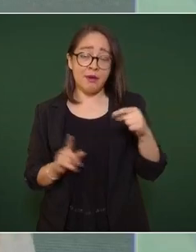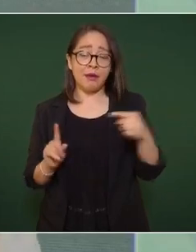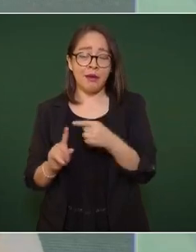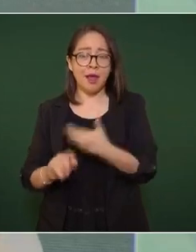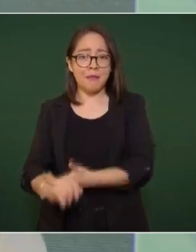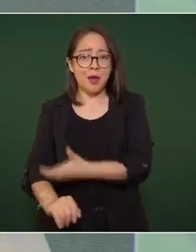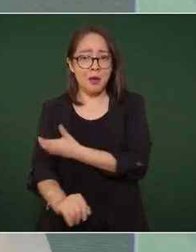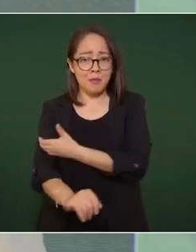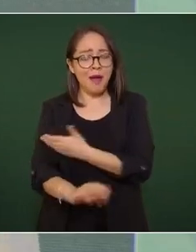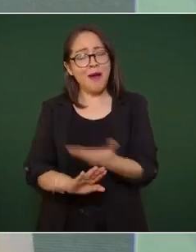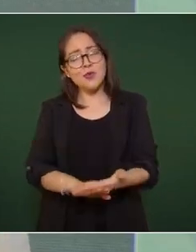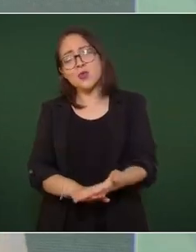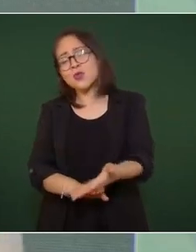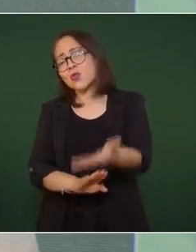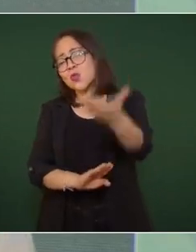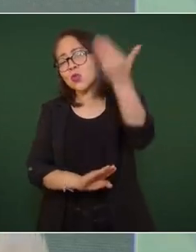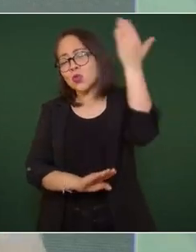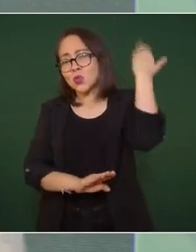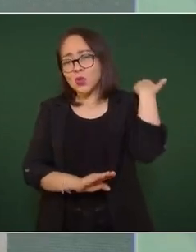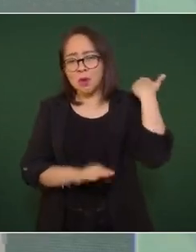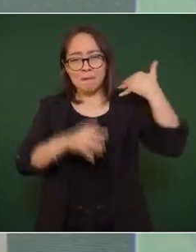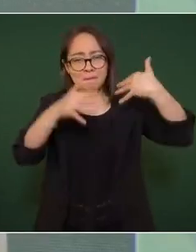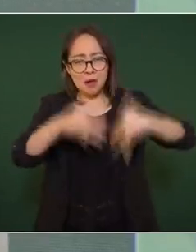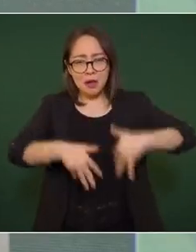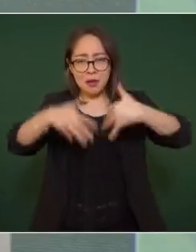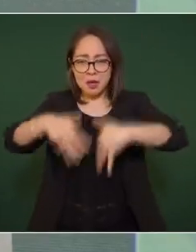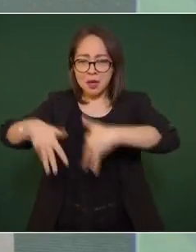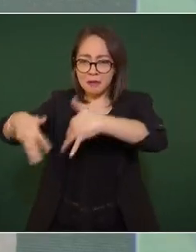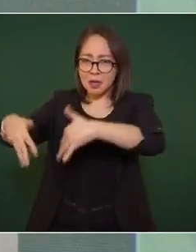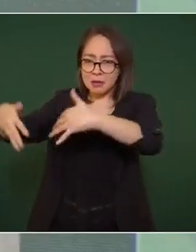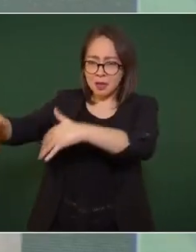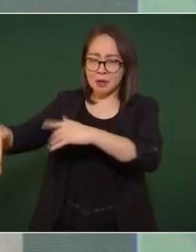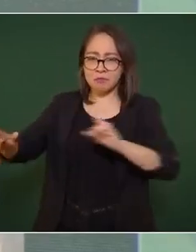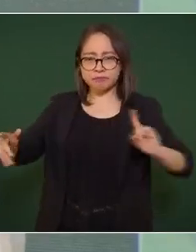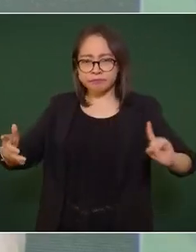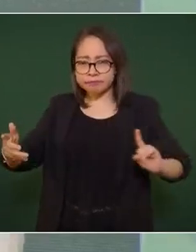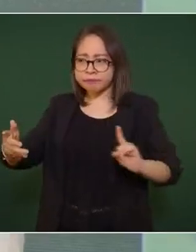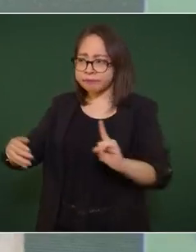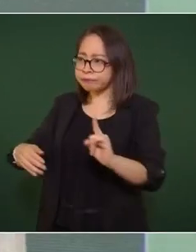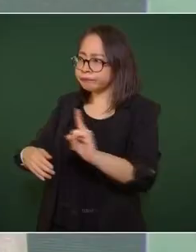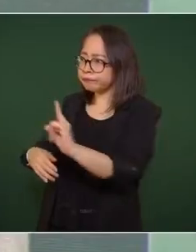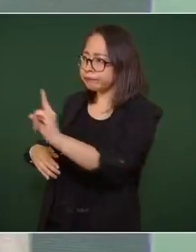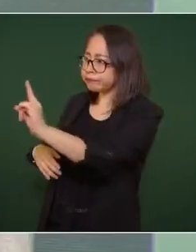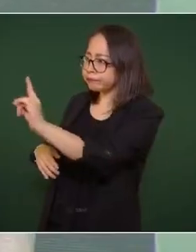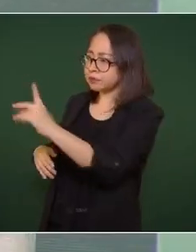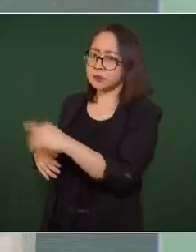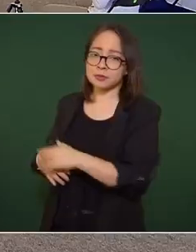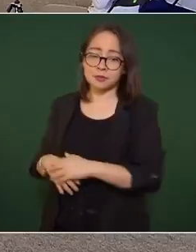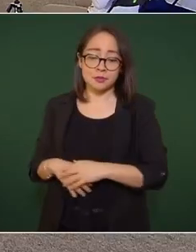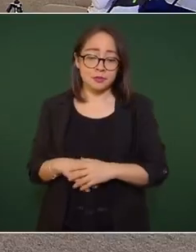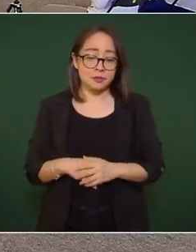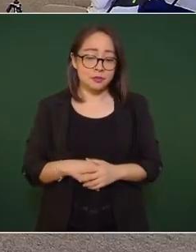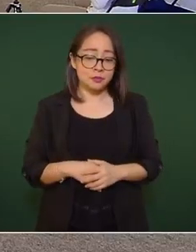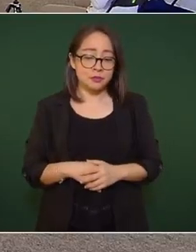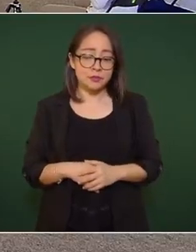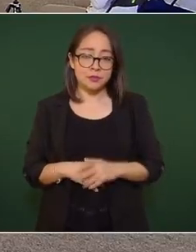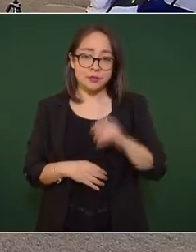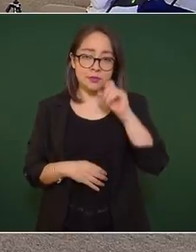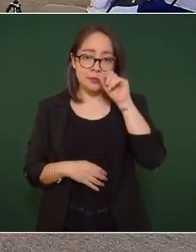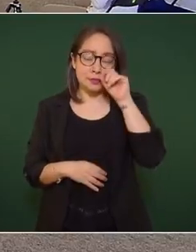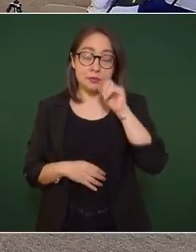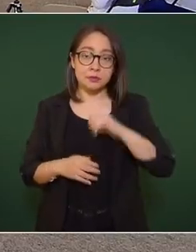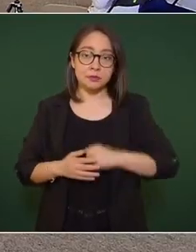nos acompañó en toda la marcha. Me acaba de mandar un libro que